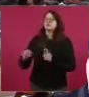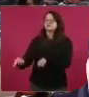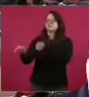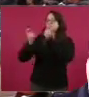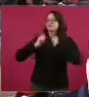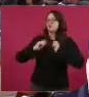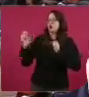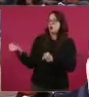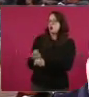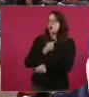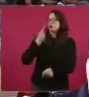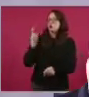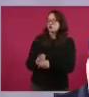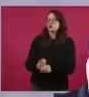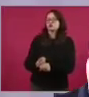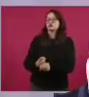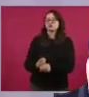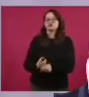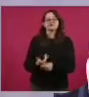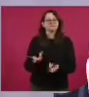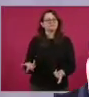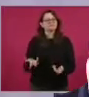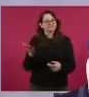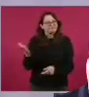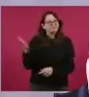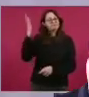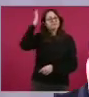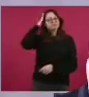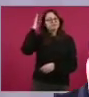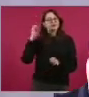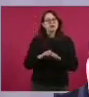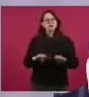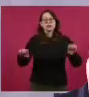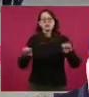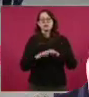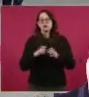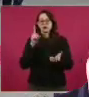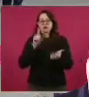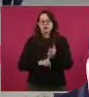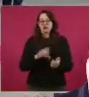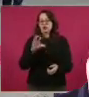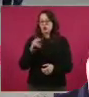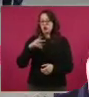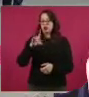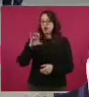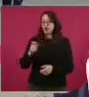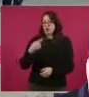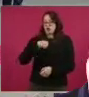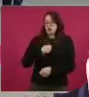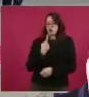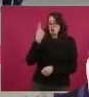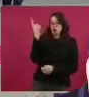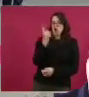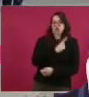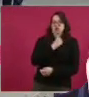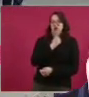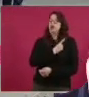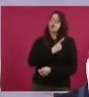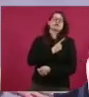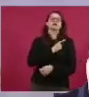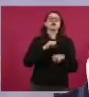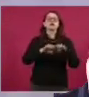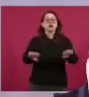oportunidad de comandar a todo este equipo y a todo el equipo que trabaja con ADE. No soy yo, hay un gran equipo detrás de todos nosotros,